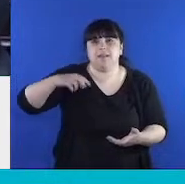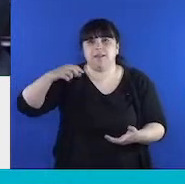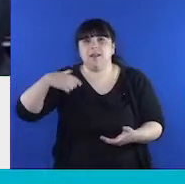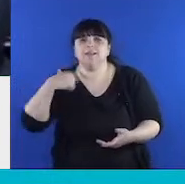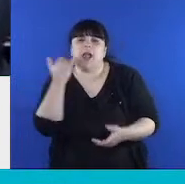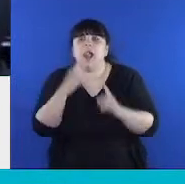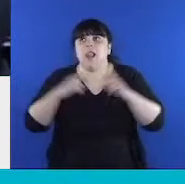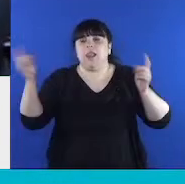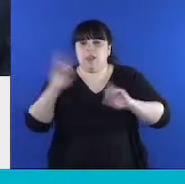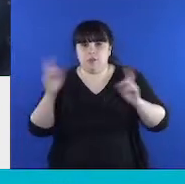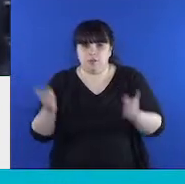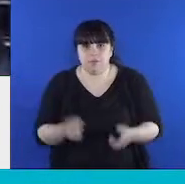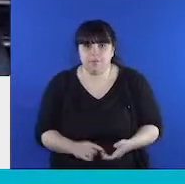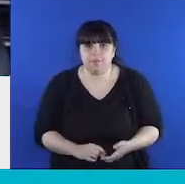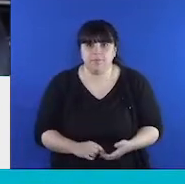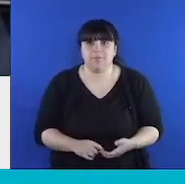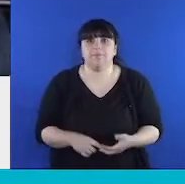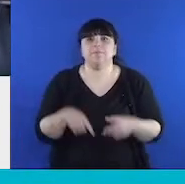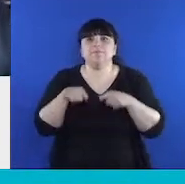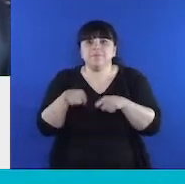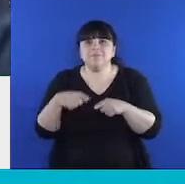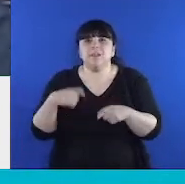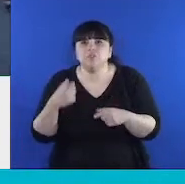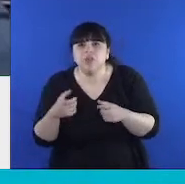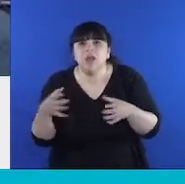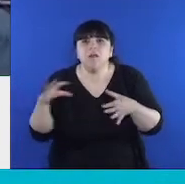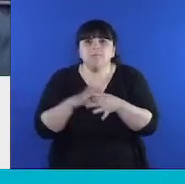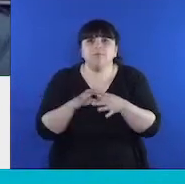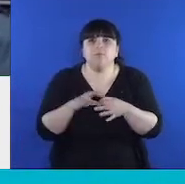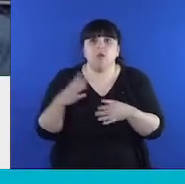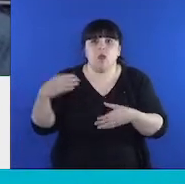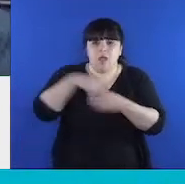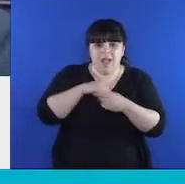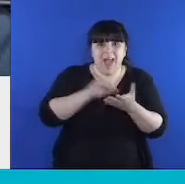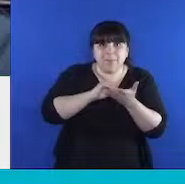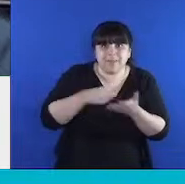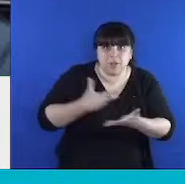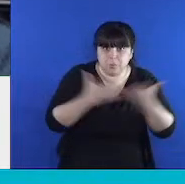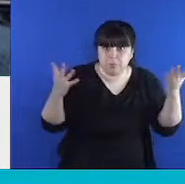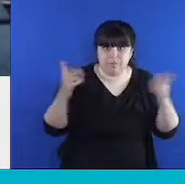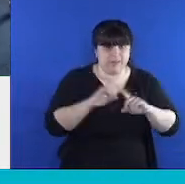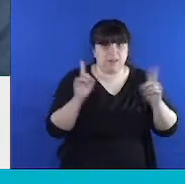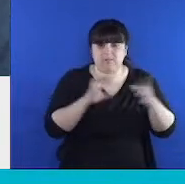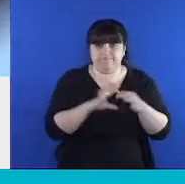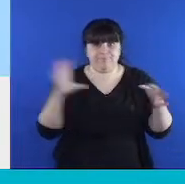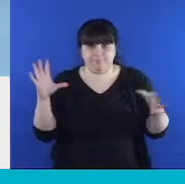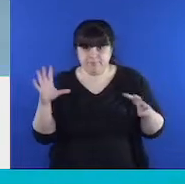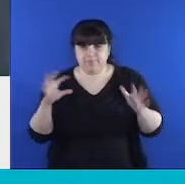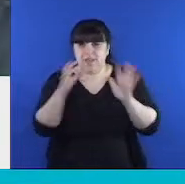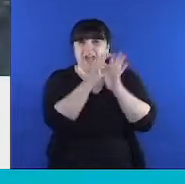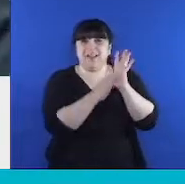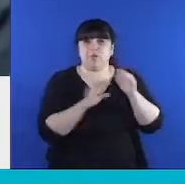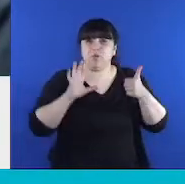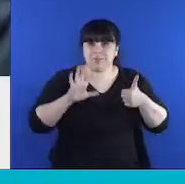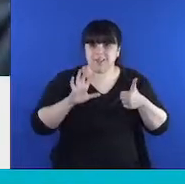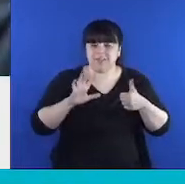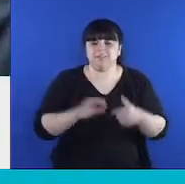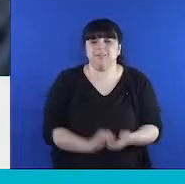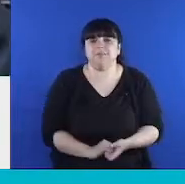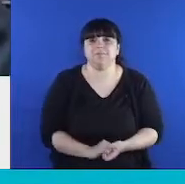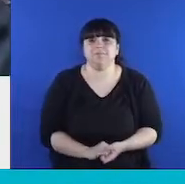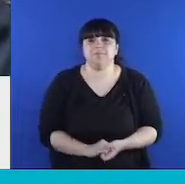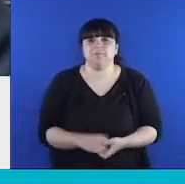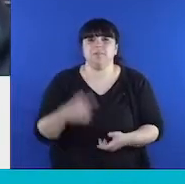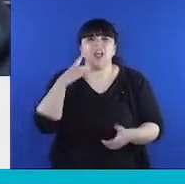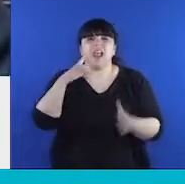no están subordinadas a la administración pública. Leemos el artículo 6 de la ley modificada